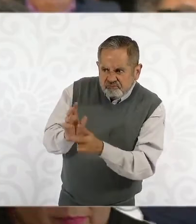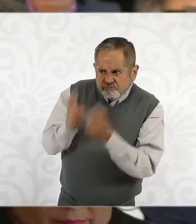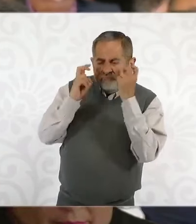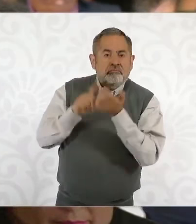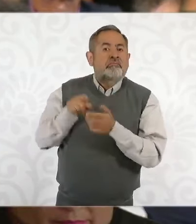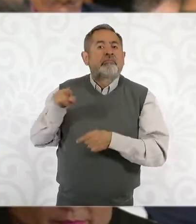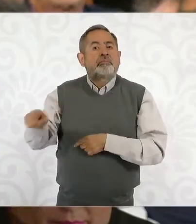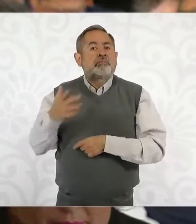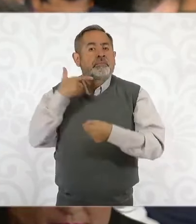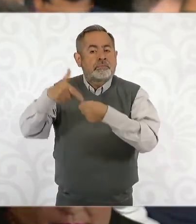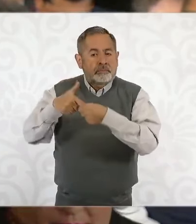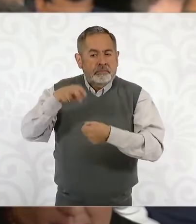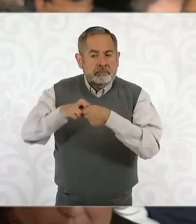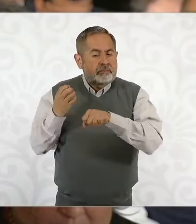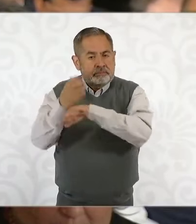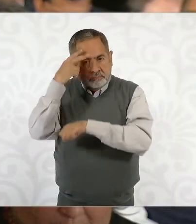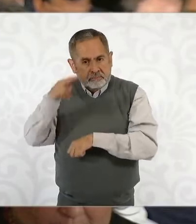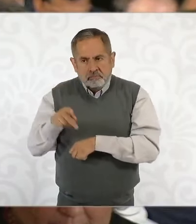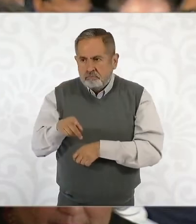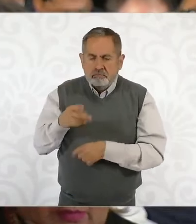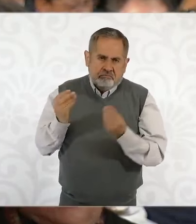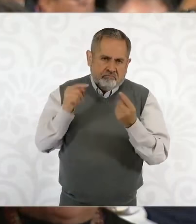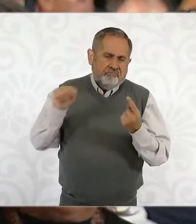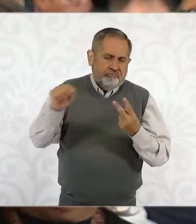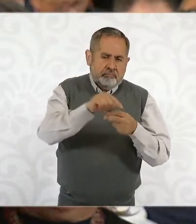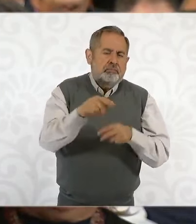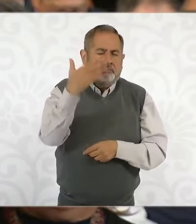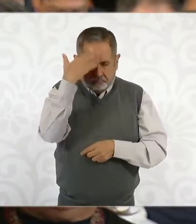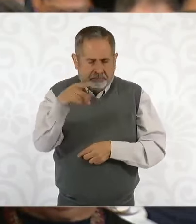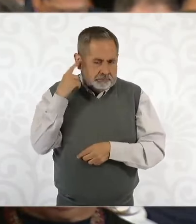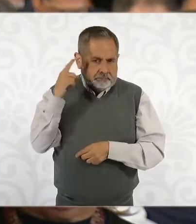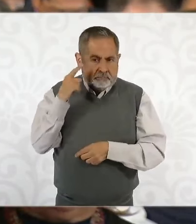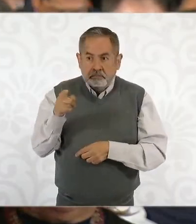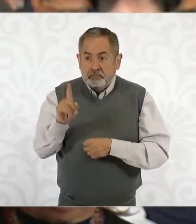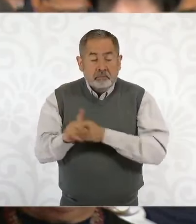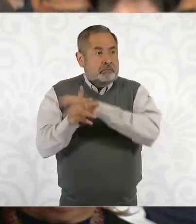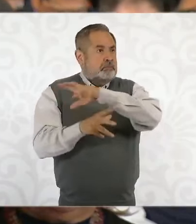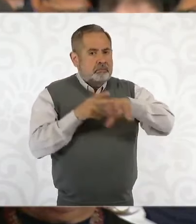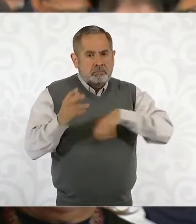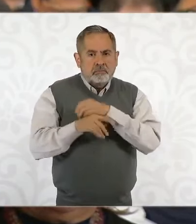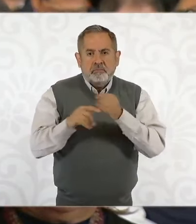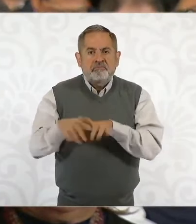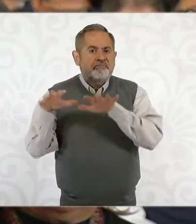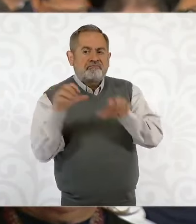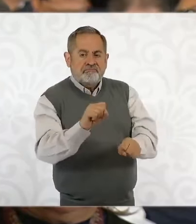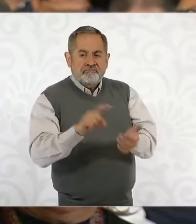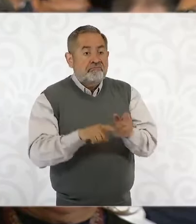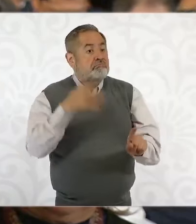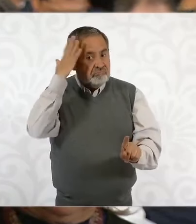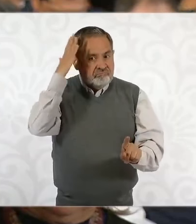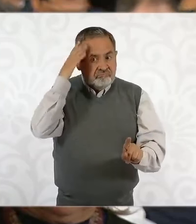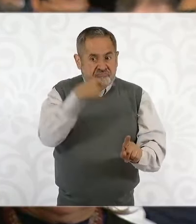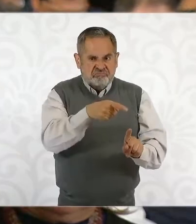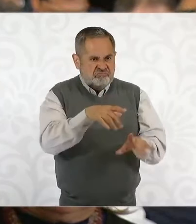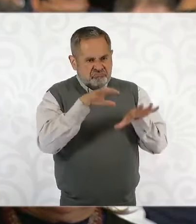gasolinero y gasero en el Estado de México. Sobre este hecho, seguramente usted ya lo sabe, hubo reacciones la semana pasada con la detención del líder de este grupo